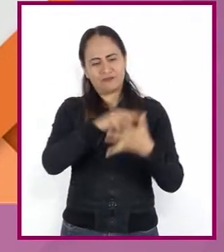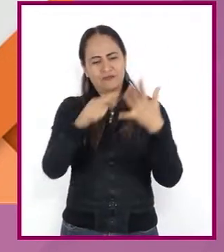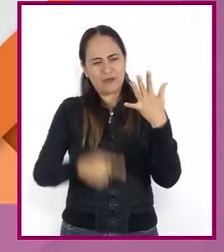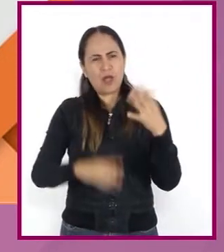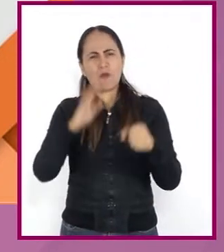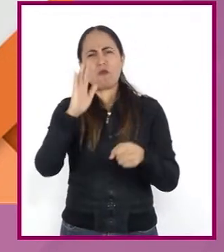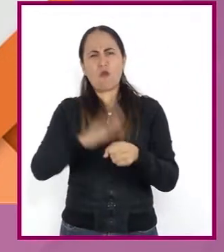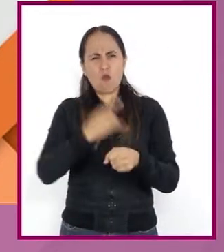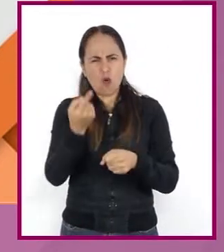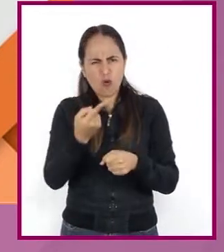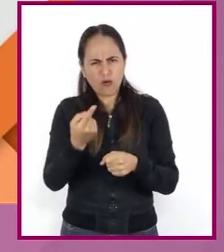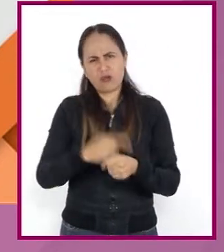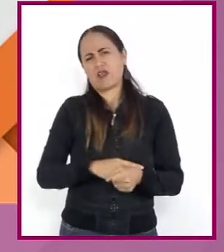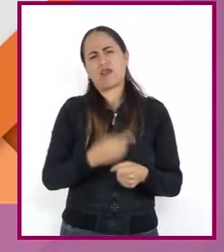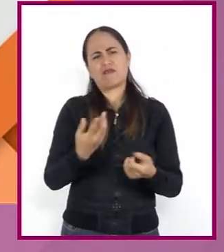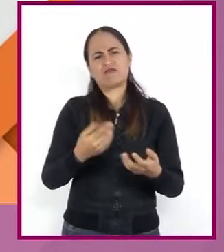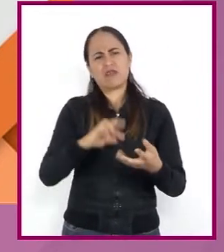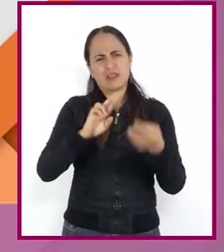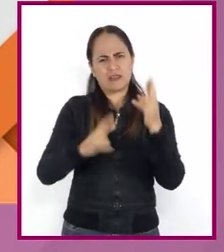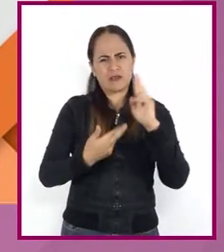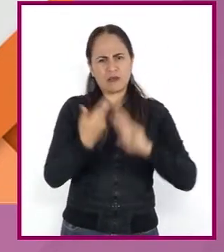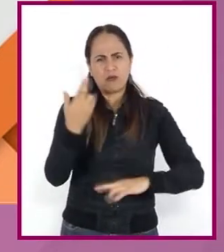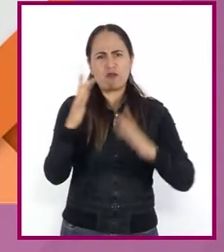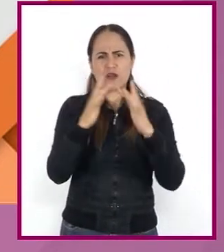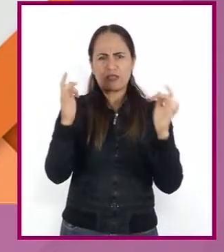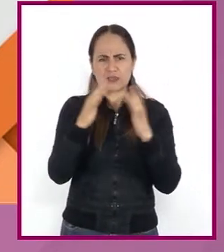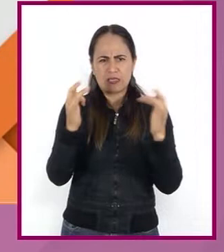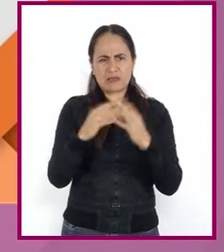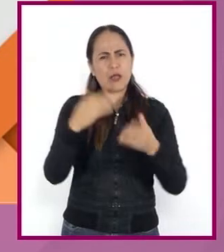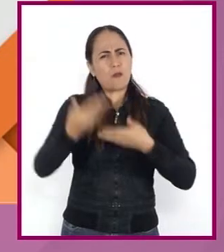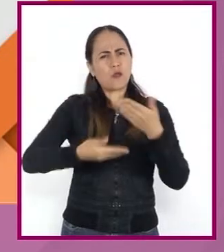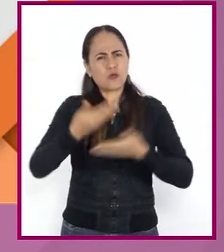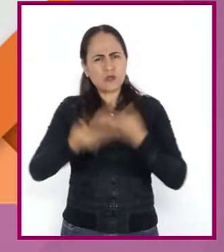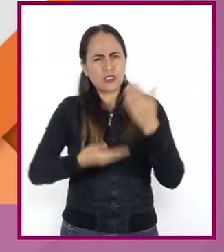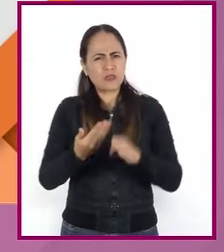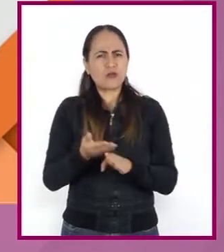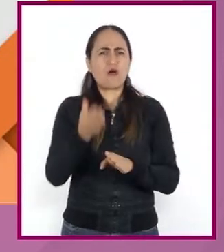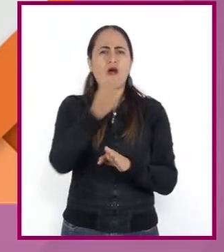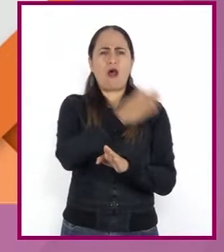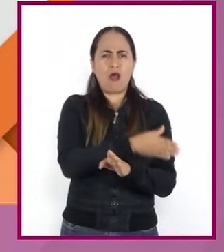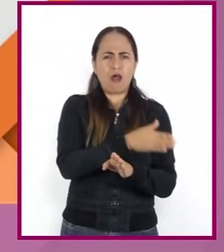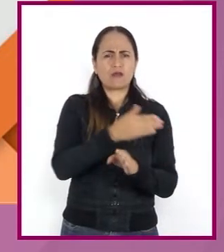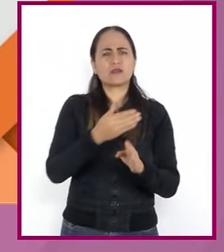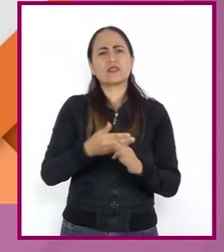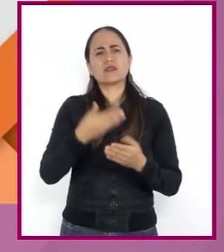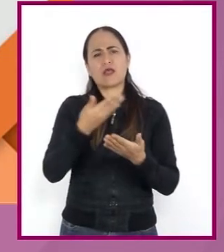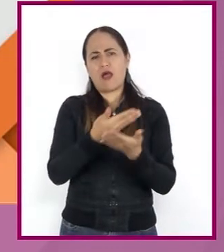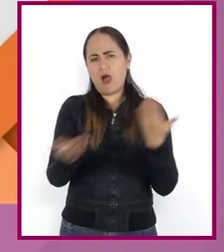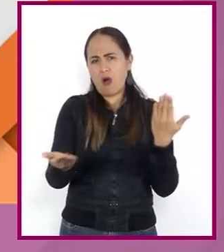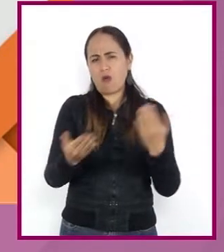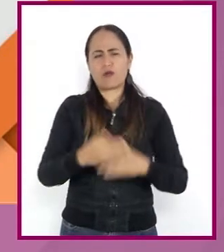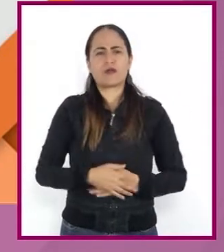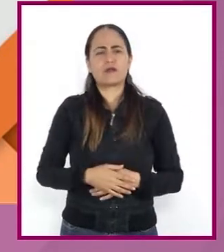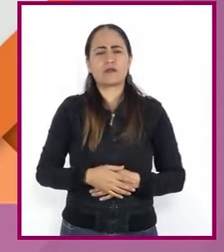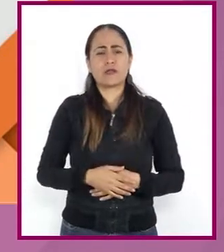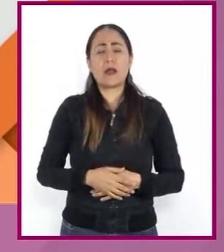multicausalidad, proceso o pasado presente. Si el jugador contesta acertadamente, este